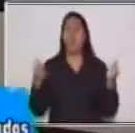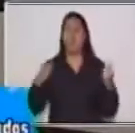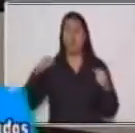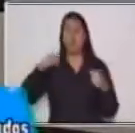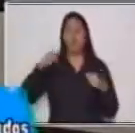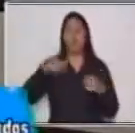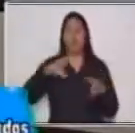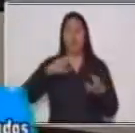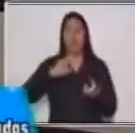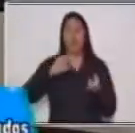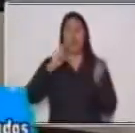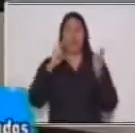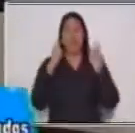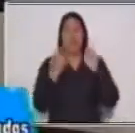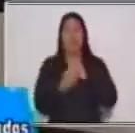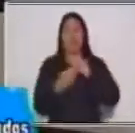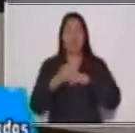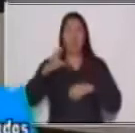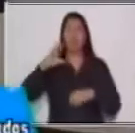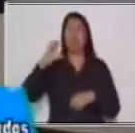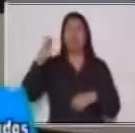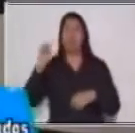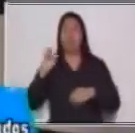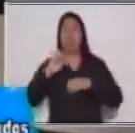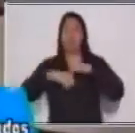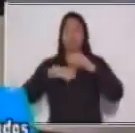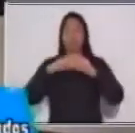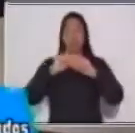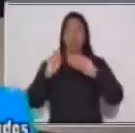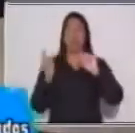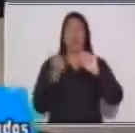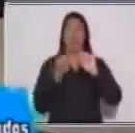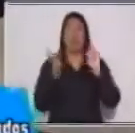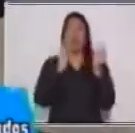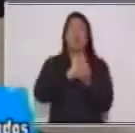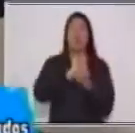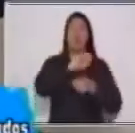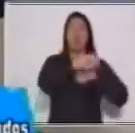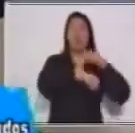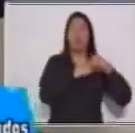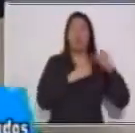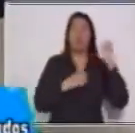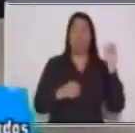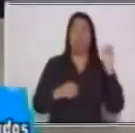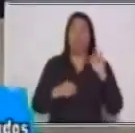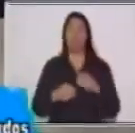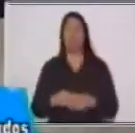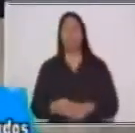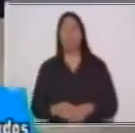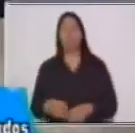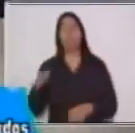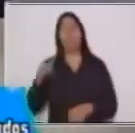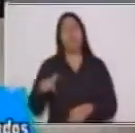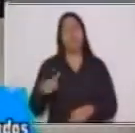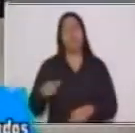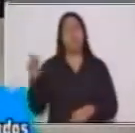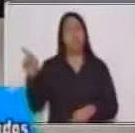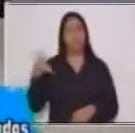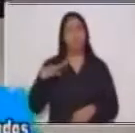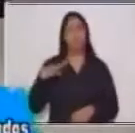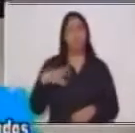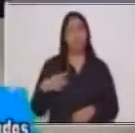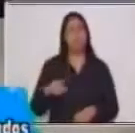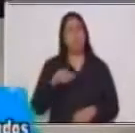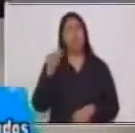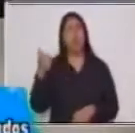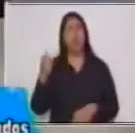de Celsius a Fahrenheit. Para esto tenemos otra fórmula. Te voy a dar un momento para que la copies en lo